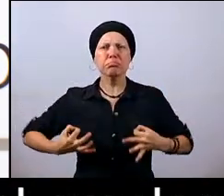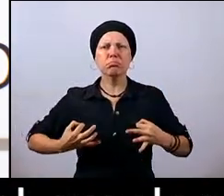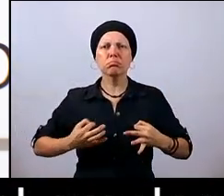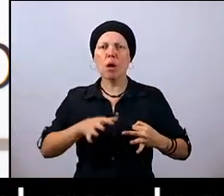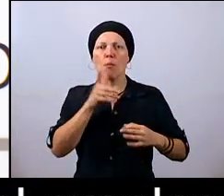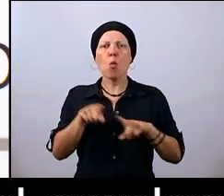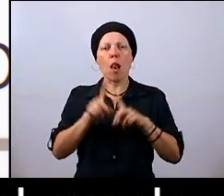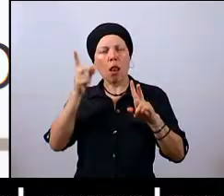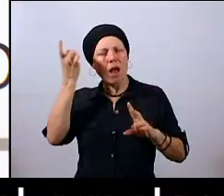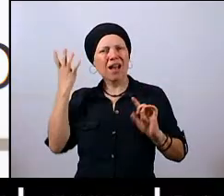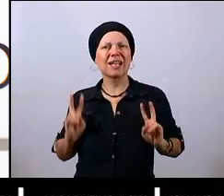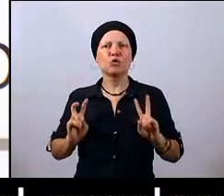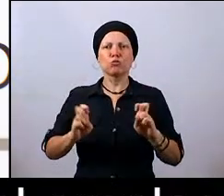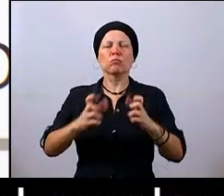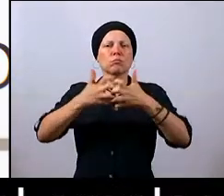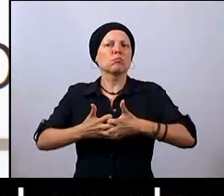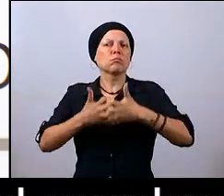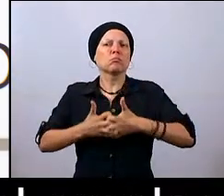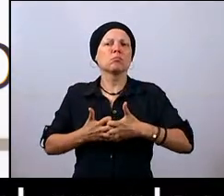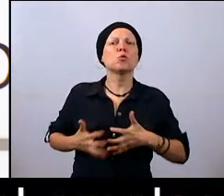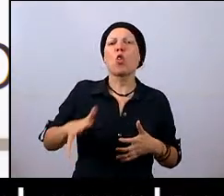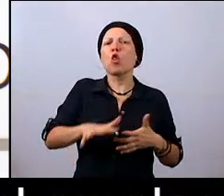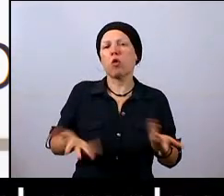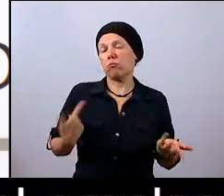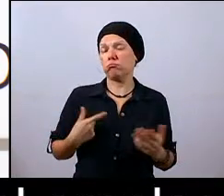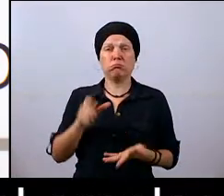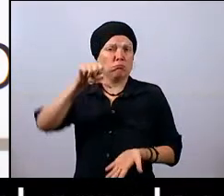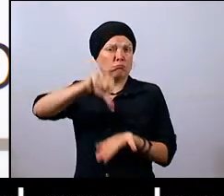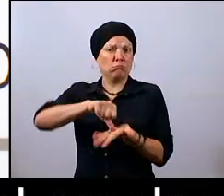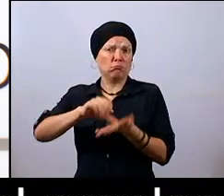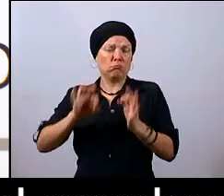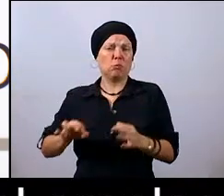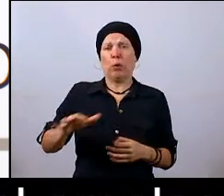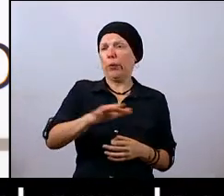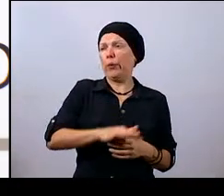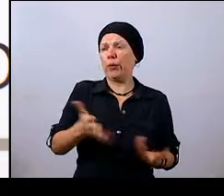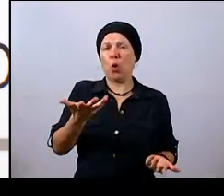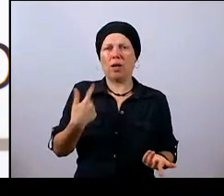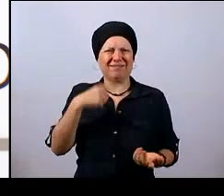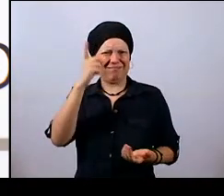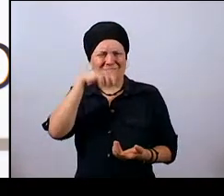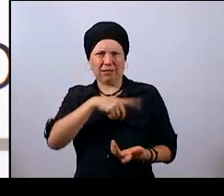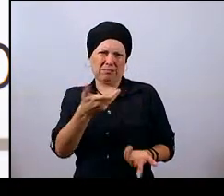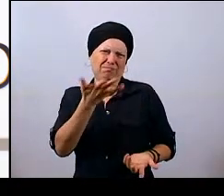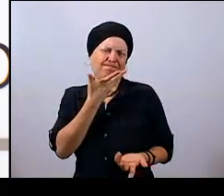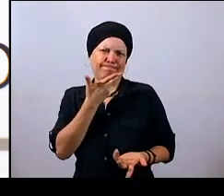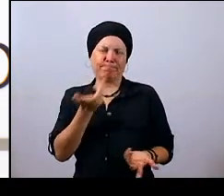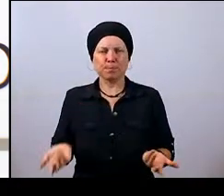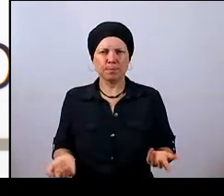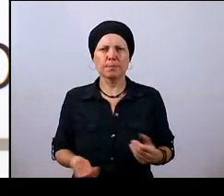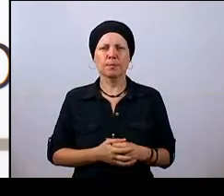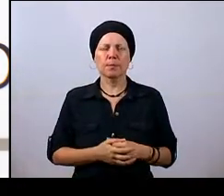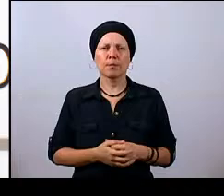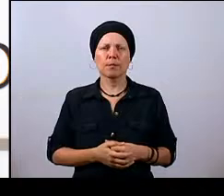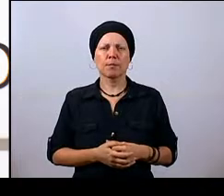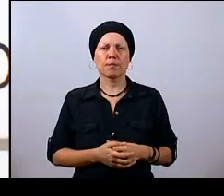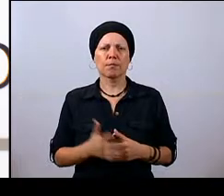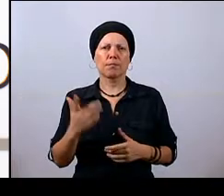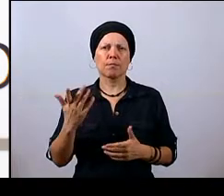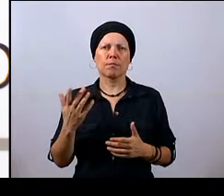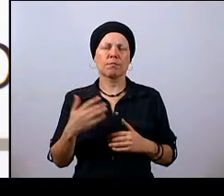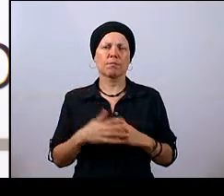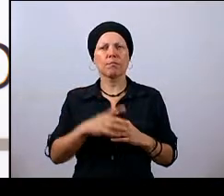la innovación industrial en una localidad, en una zona que, como muy bien conocen, es eminentemente